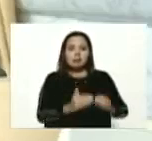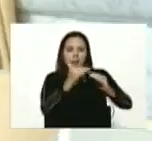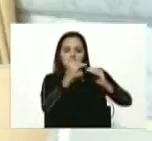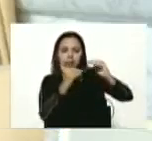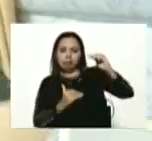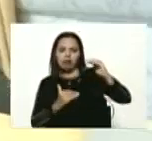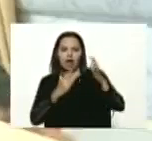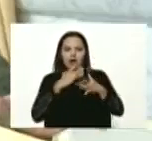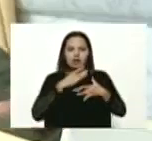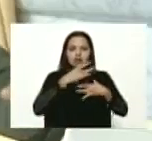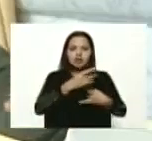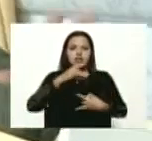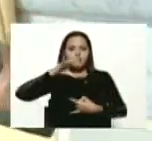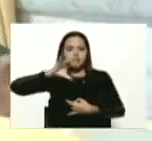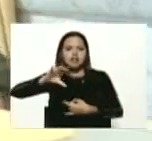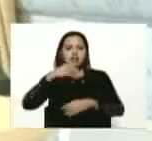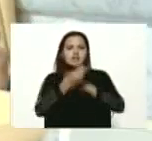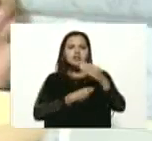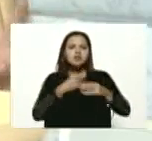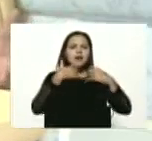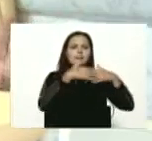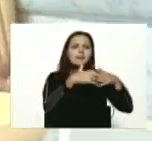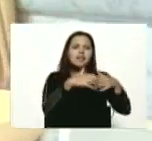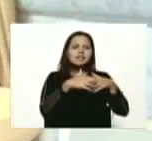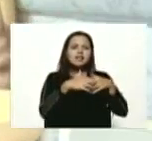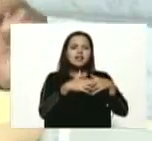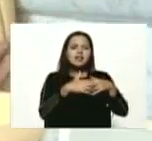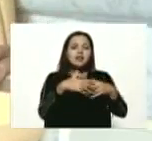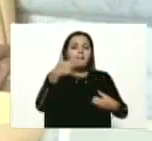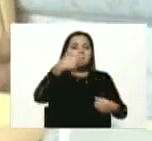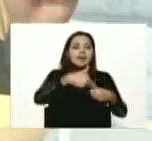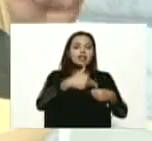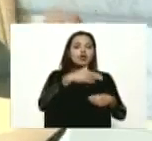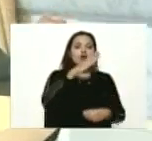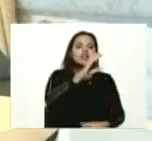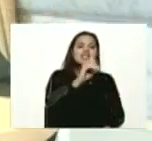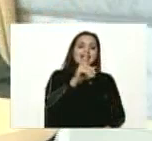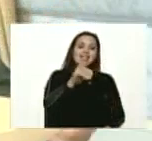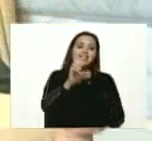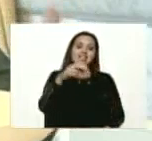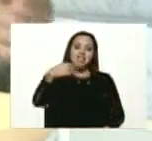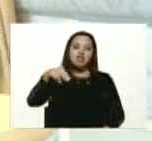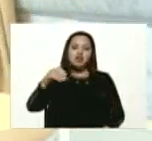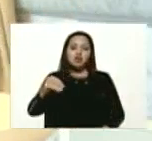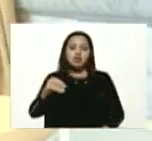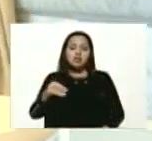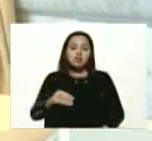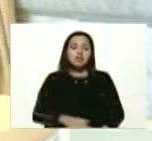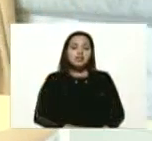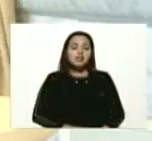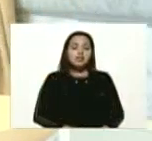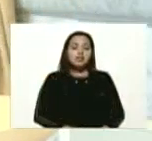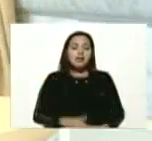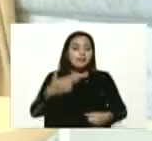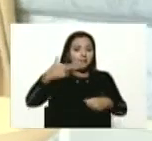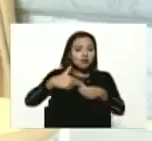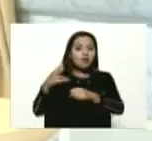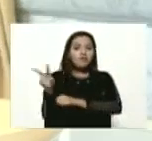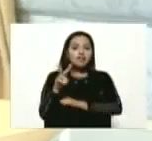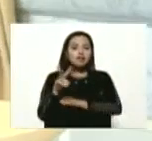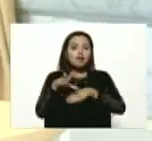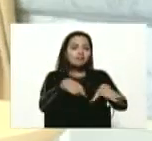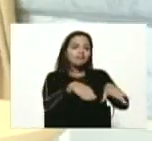intereses del país y creó la empresa mixta Petrocedeño, donde PDVSA en su momento recuperó el 60% de